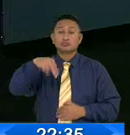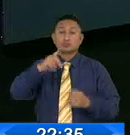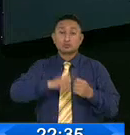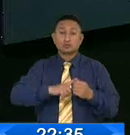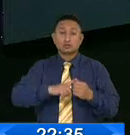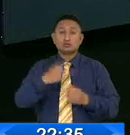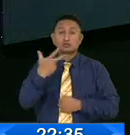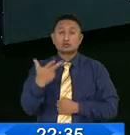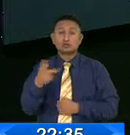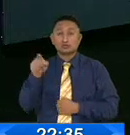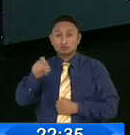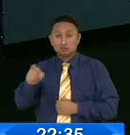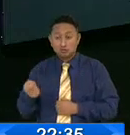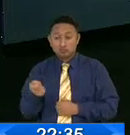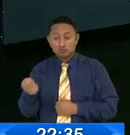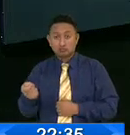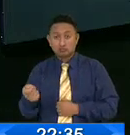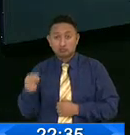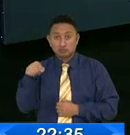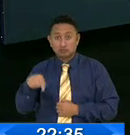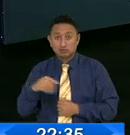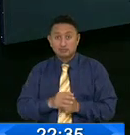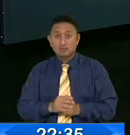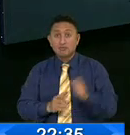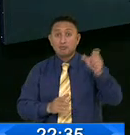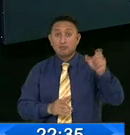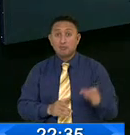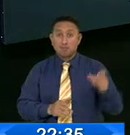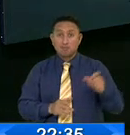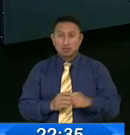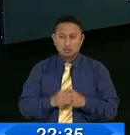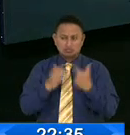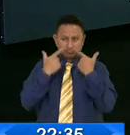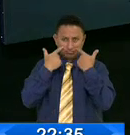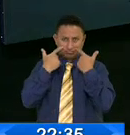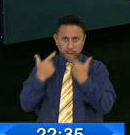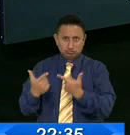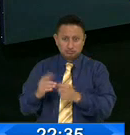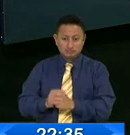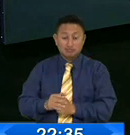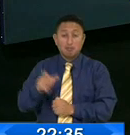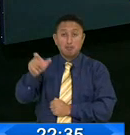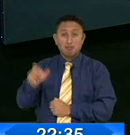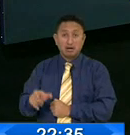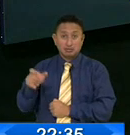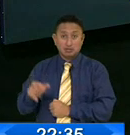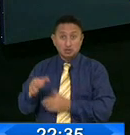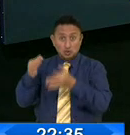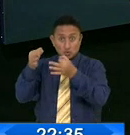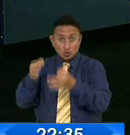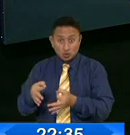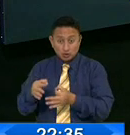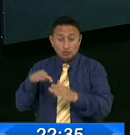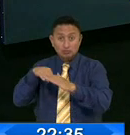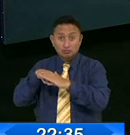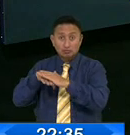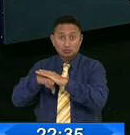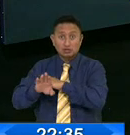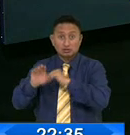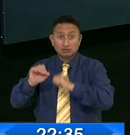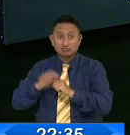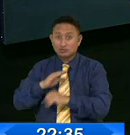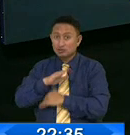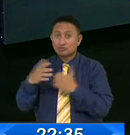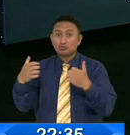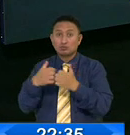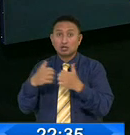cajeros automáticos estuvieron en la mira de varios delincuentes. Los extranjeros fueron sorprendidos al interior con todos los equipos